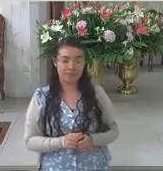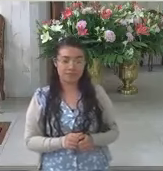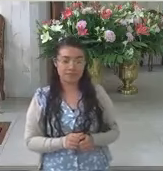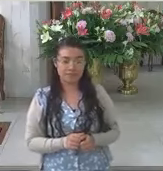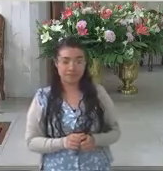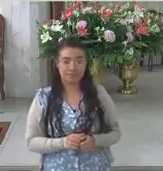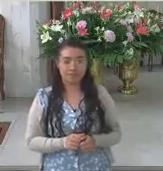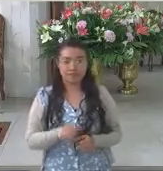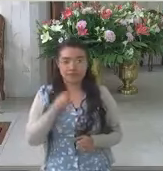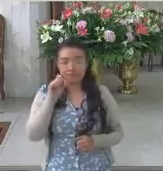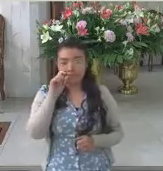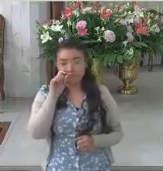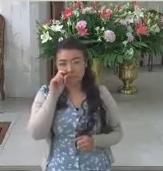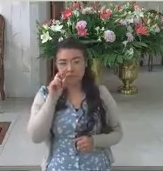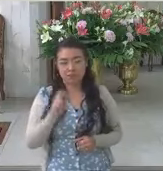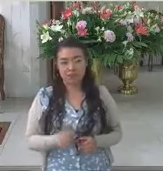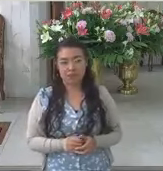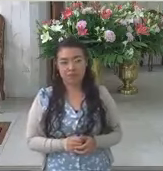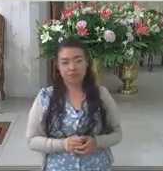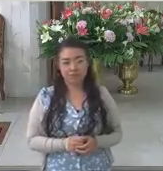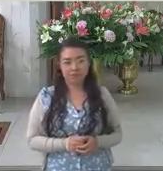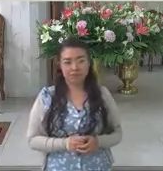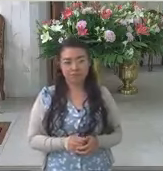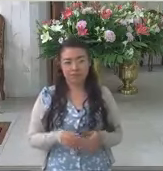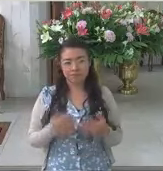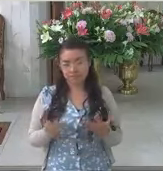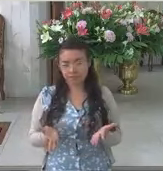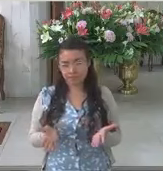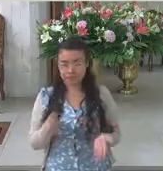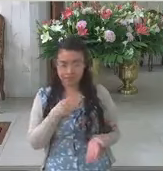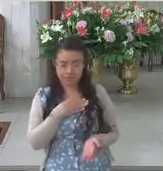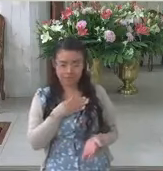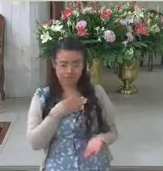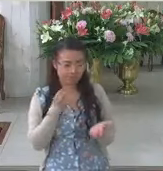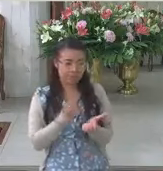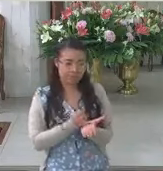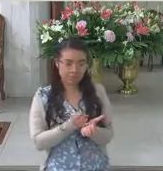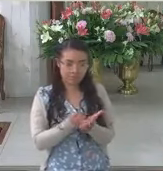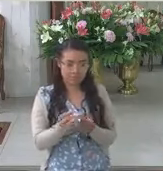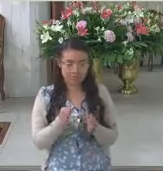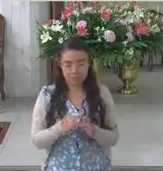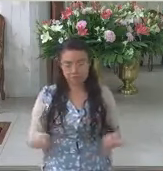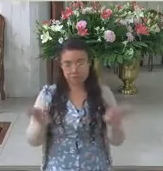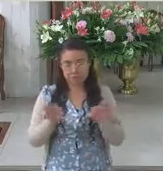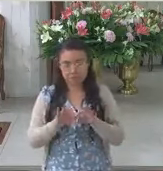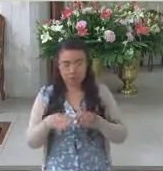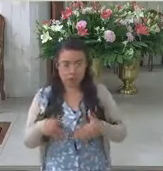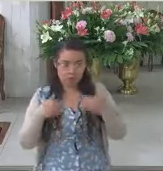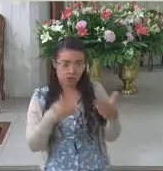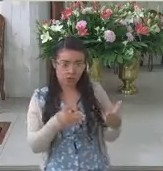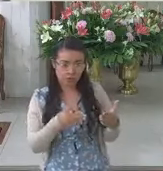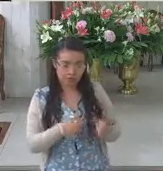pretendemos construir evaluar nuestras fuerzas confiar en el que todo lo puede